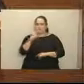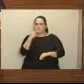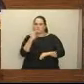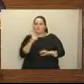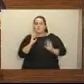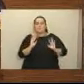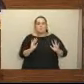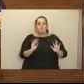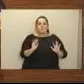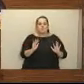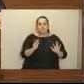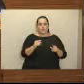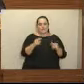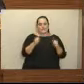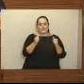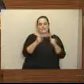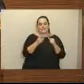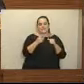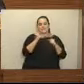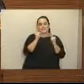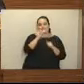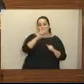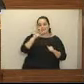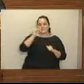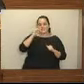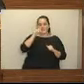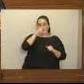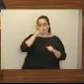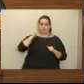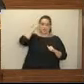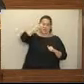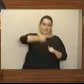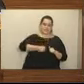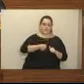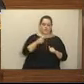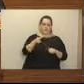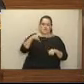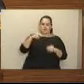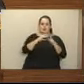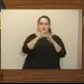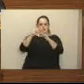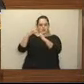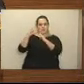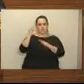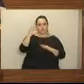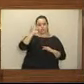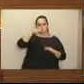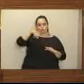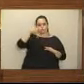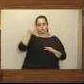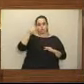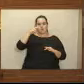sido durante más de 30 años un líder fundamental en el Partido Socialista y en el Soma UGT en Asturias, y que ha ocupado puestos